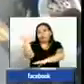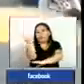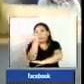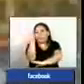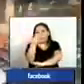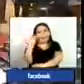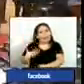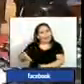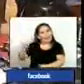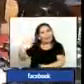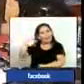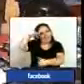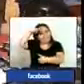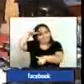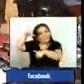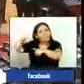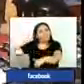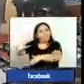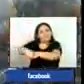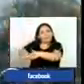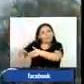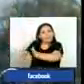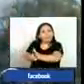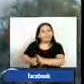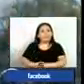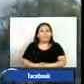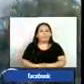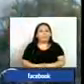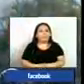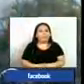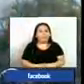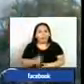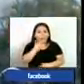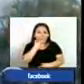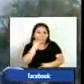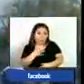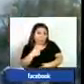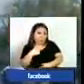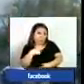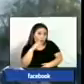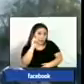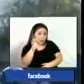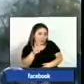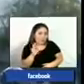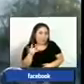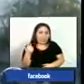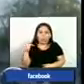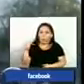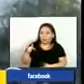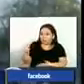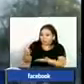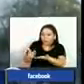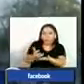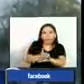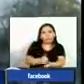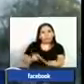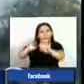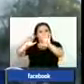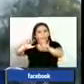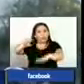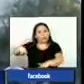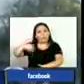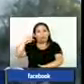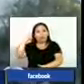aprobaron los legisladores. Porque realmente como te decía hemos dejado de percibir 8 millones de dólares